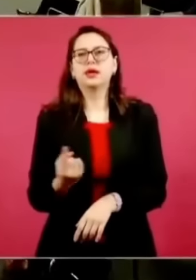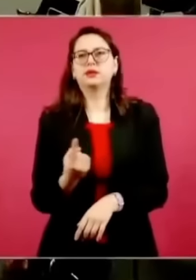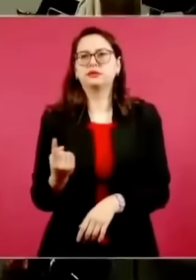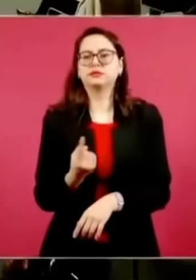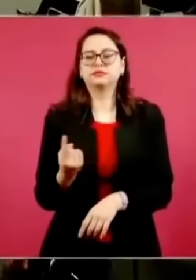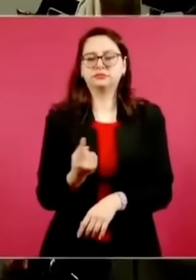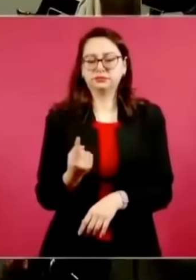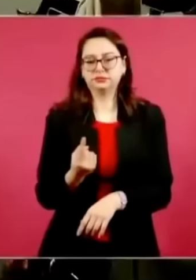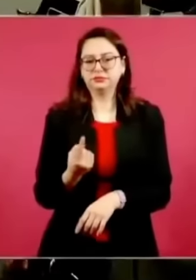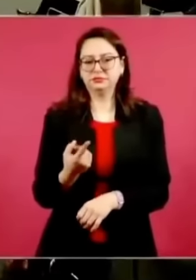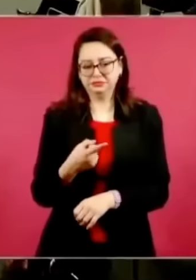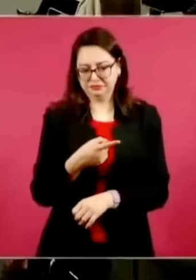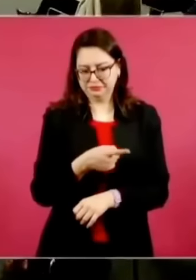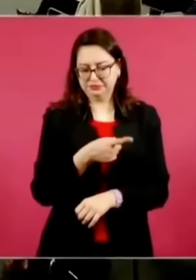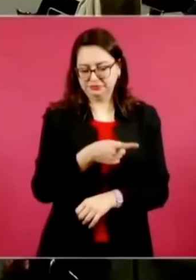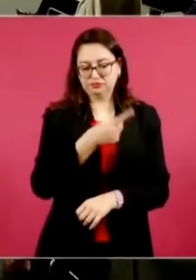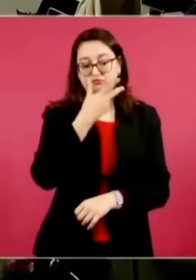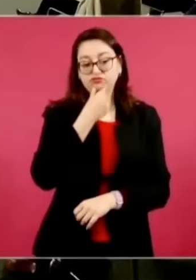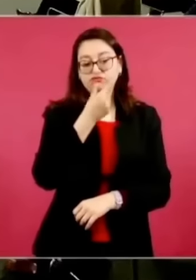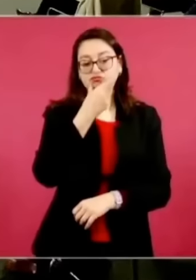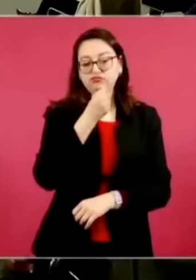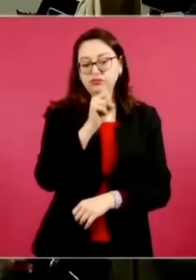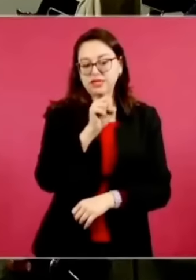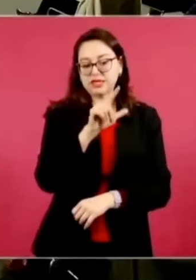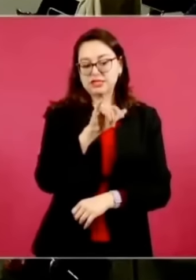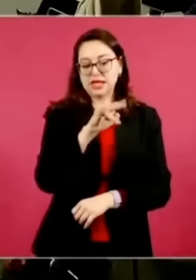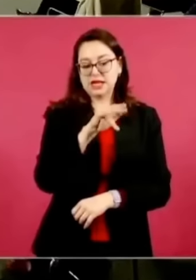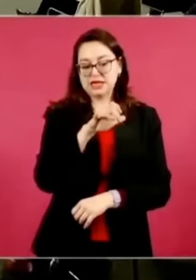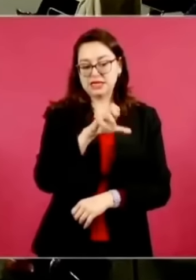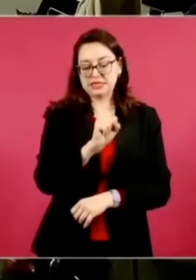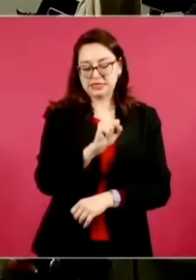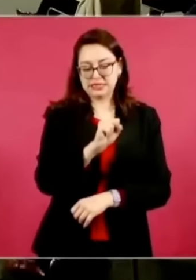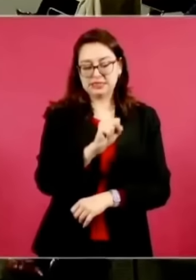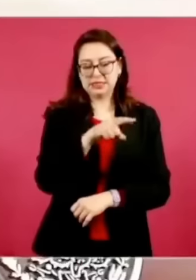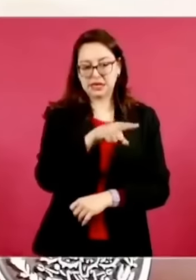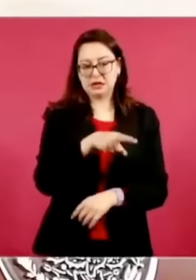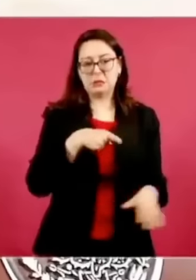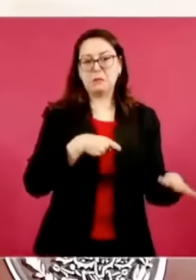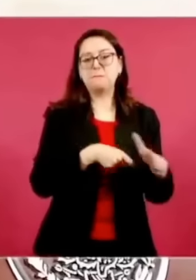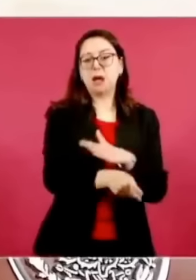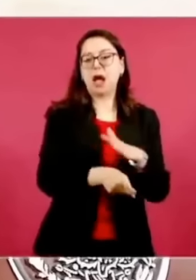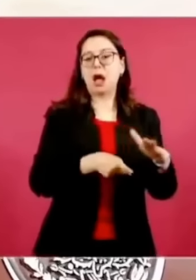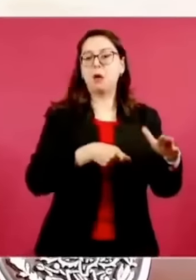lo tiene seguramente, en donde a todo el que compraba